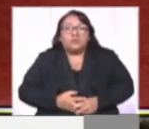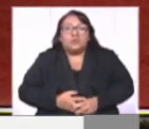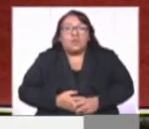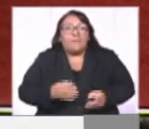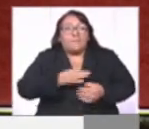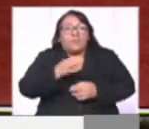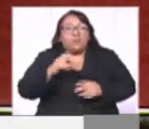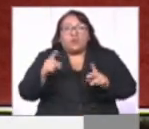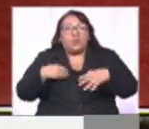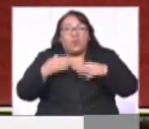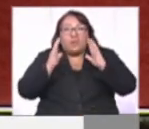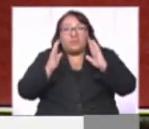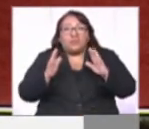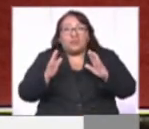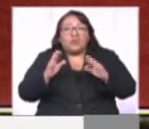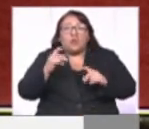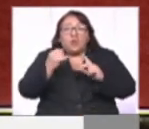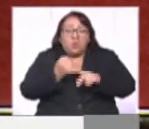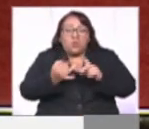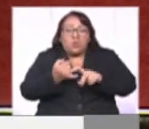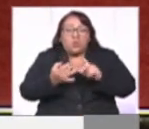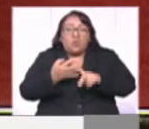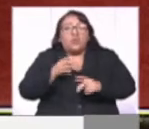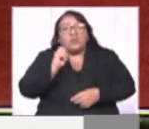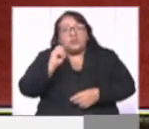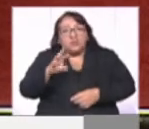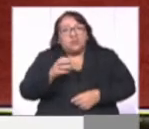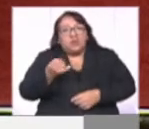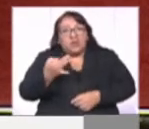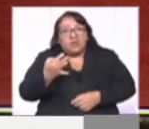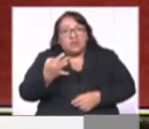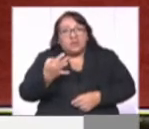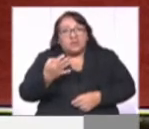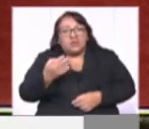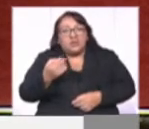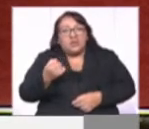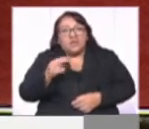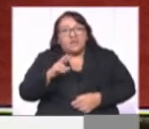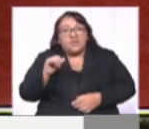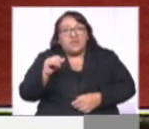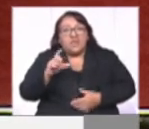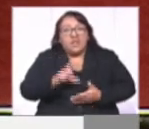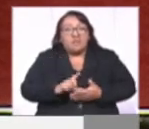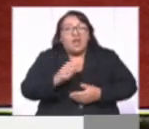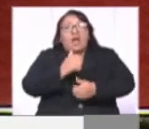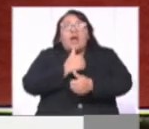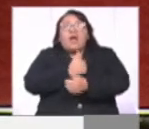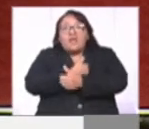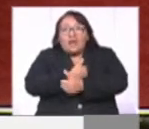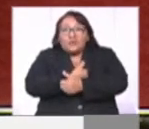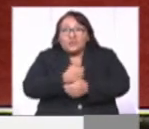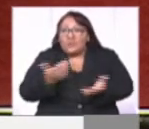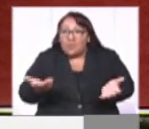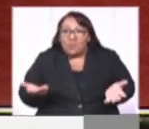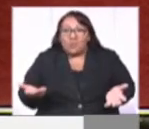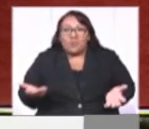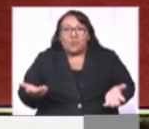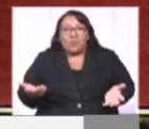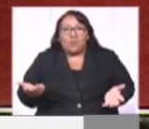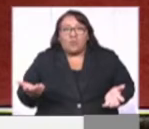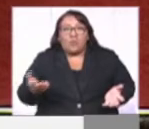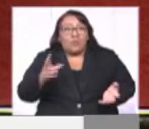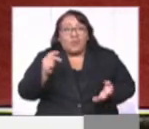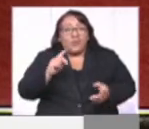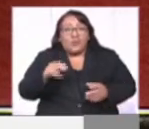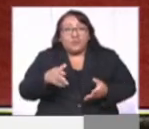atender. Una y otra vez decimos, la vía Libertadores, Lima y Ayacucho. No